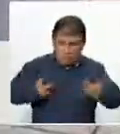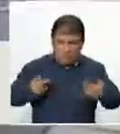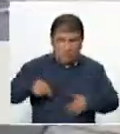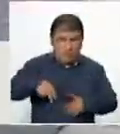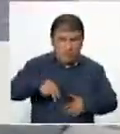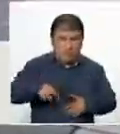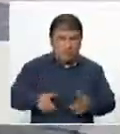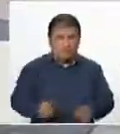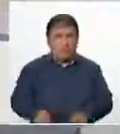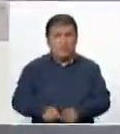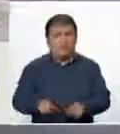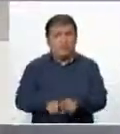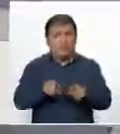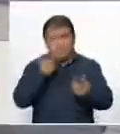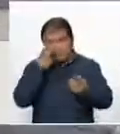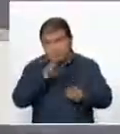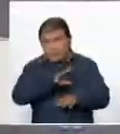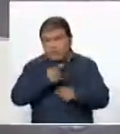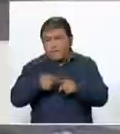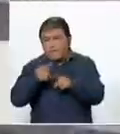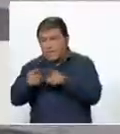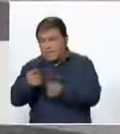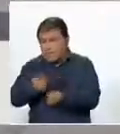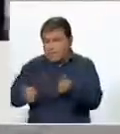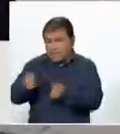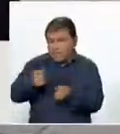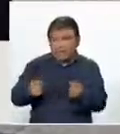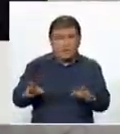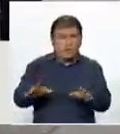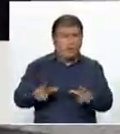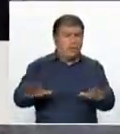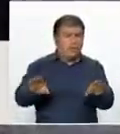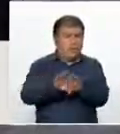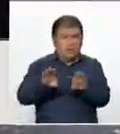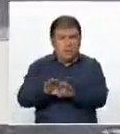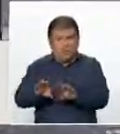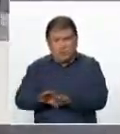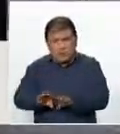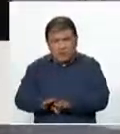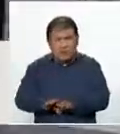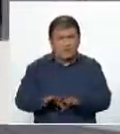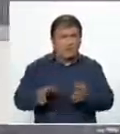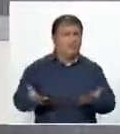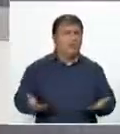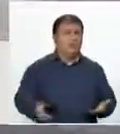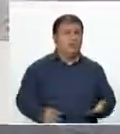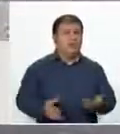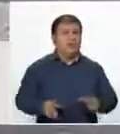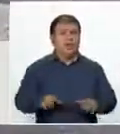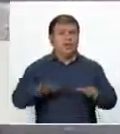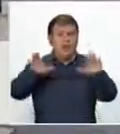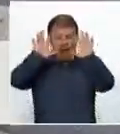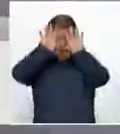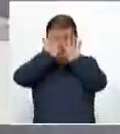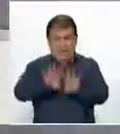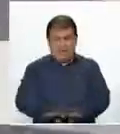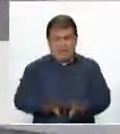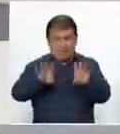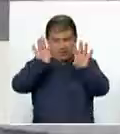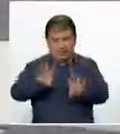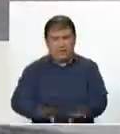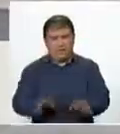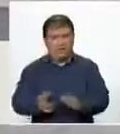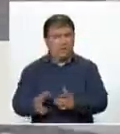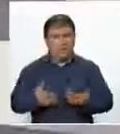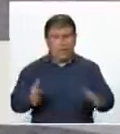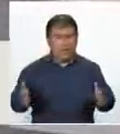labores. Vemos también todos los locales alrededor, Mari, lo veíamos también en las imágenes que nos ha enviado José, cerrados, han bajado las rejas, no hay